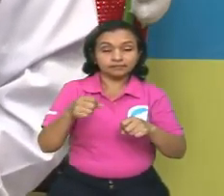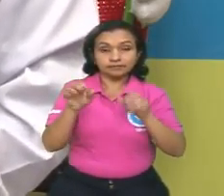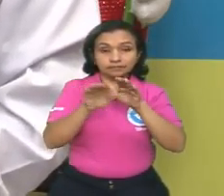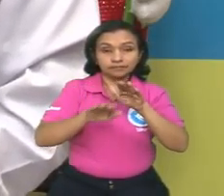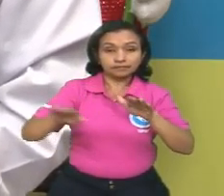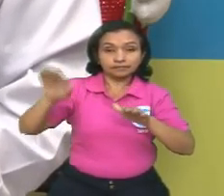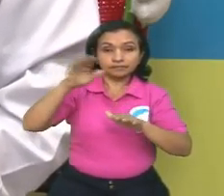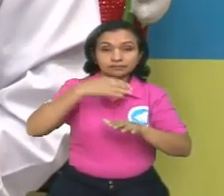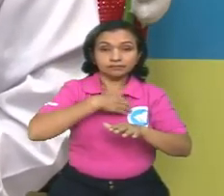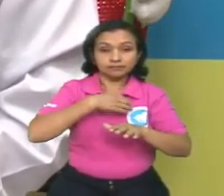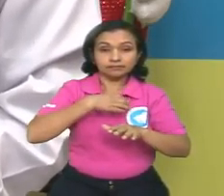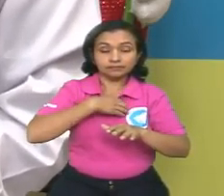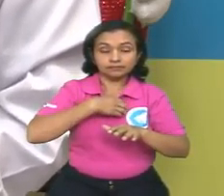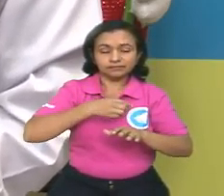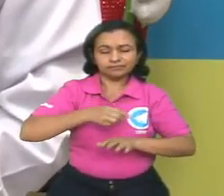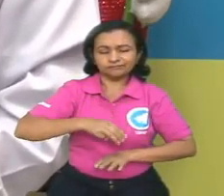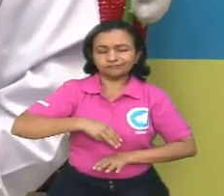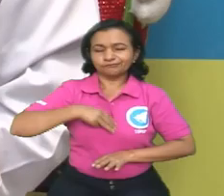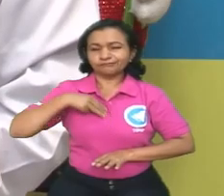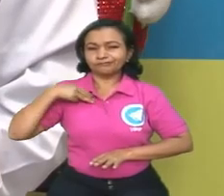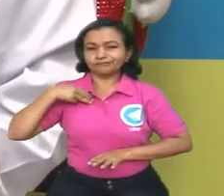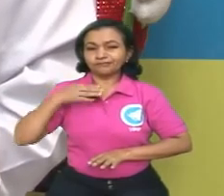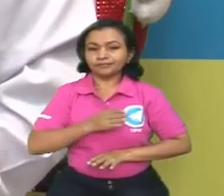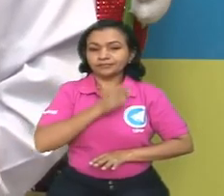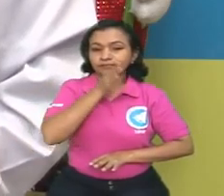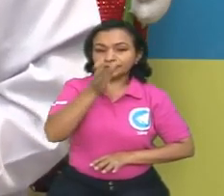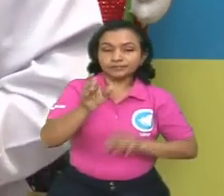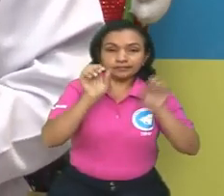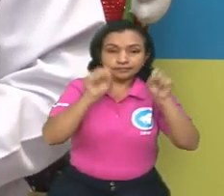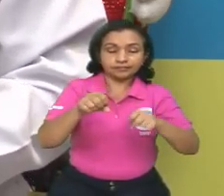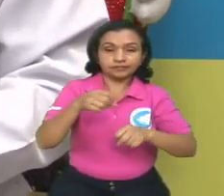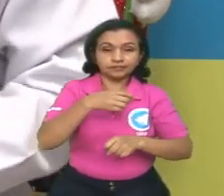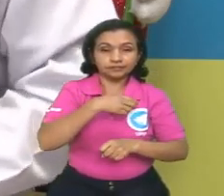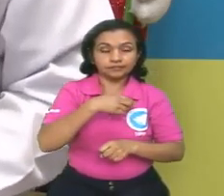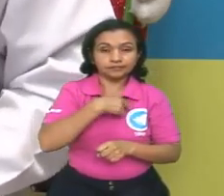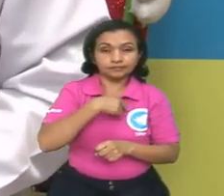grande, que es la molestia de llegar a poder hacerlo, pero